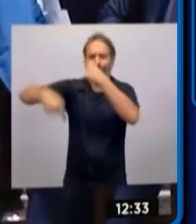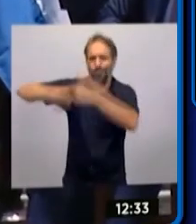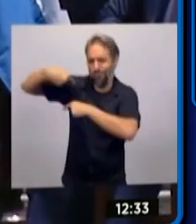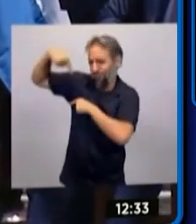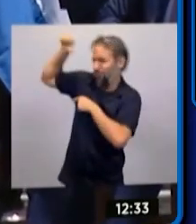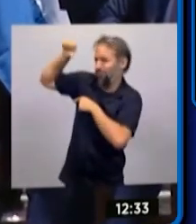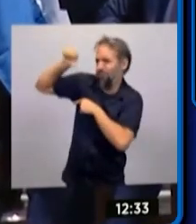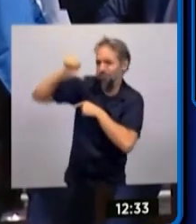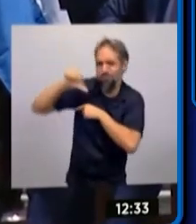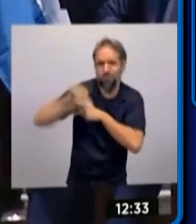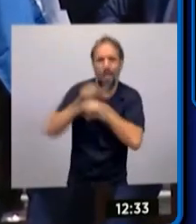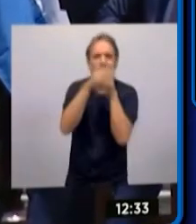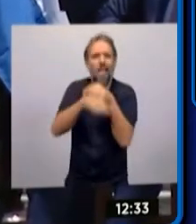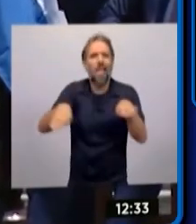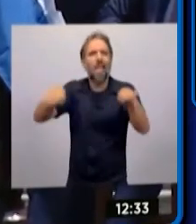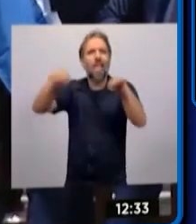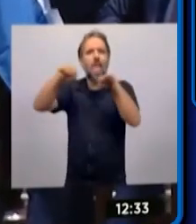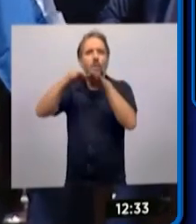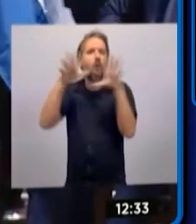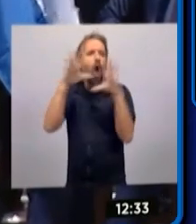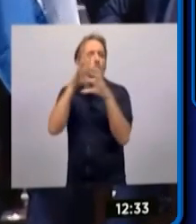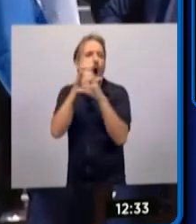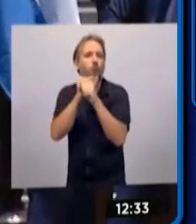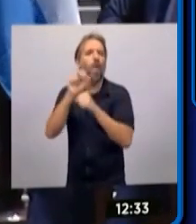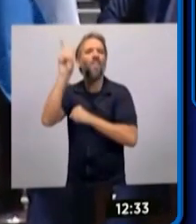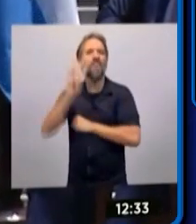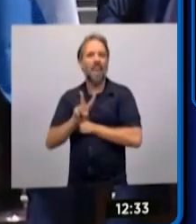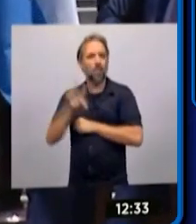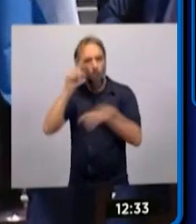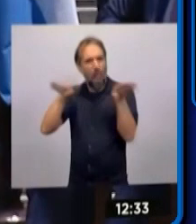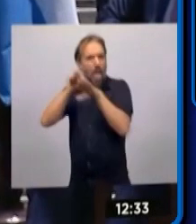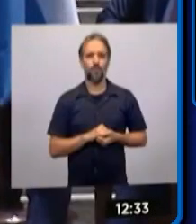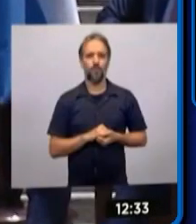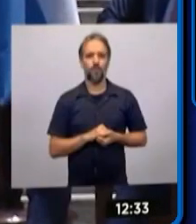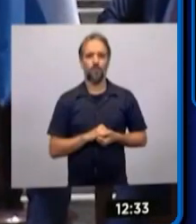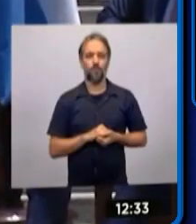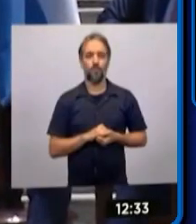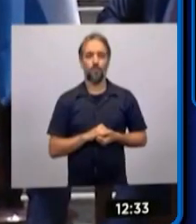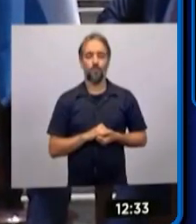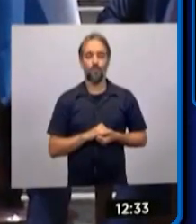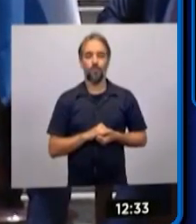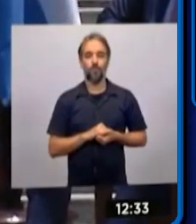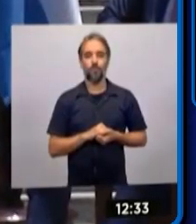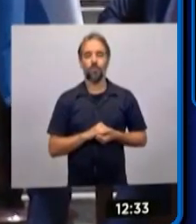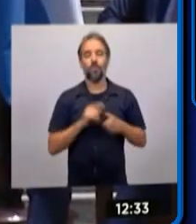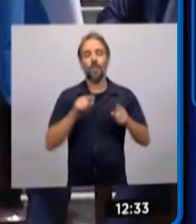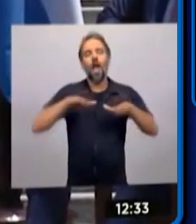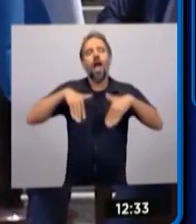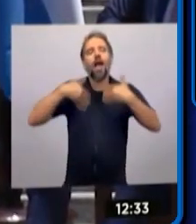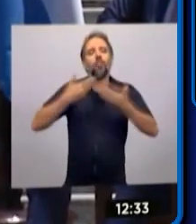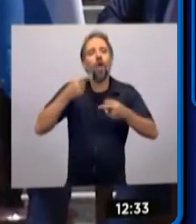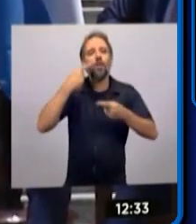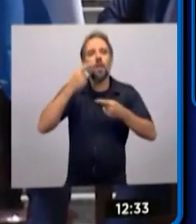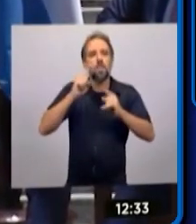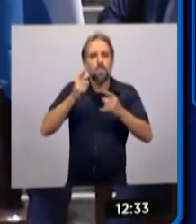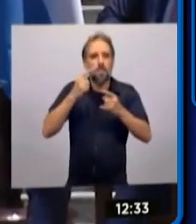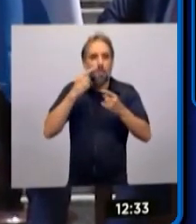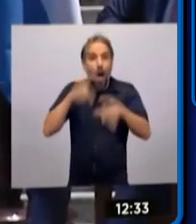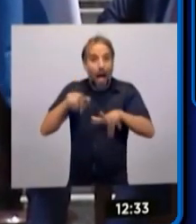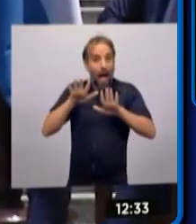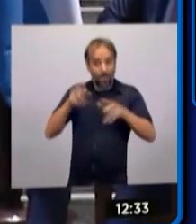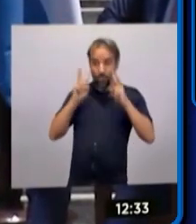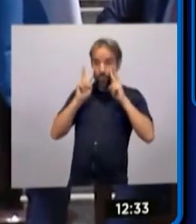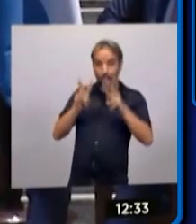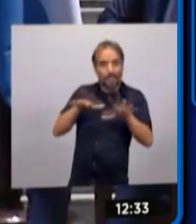capitalismo real sino eh cuatro siguen manejando el mundo no y en y en y sacando los colores en occidente y hablando del estatismo y